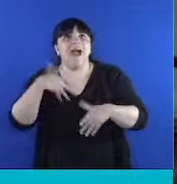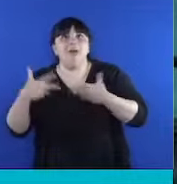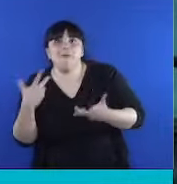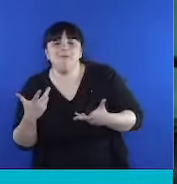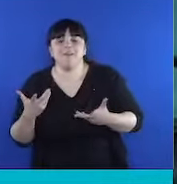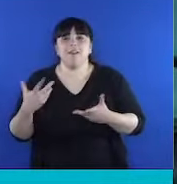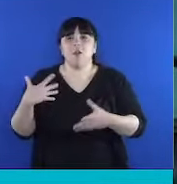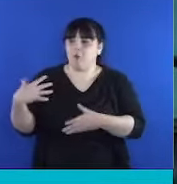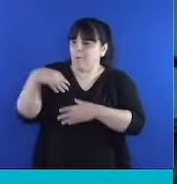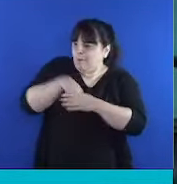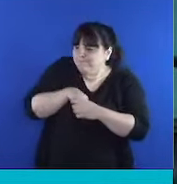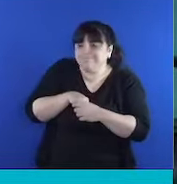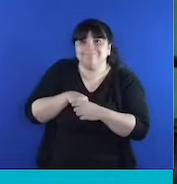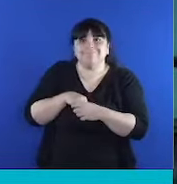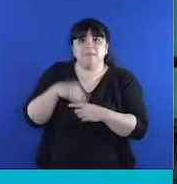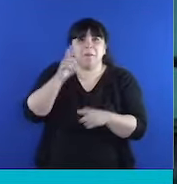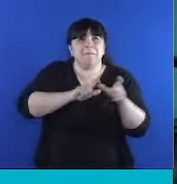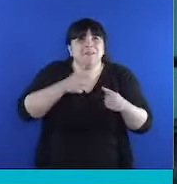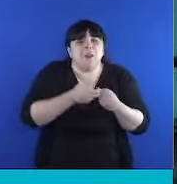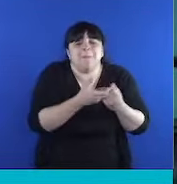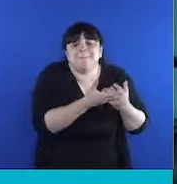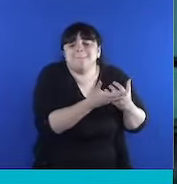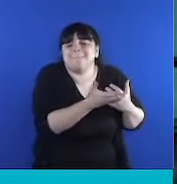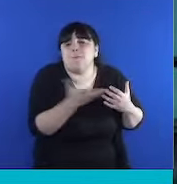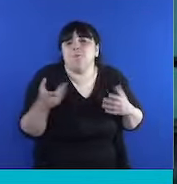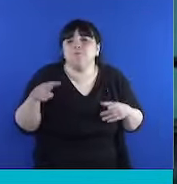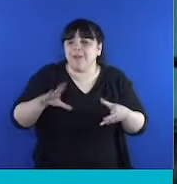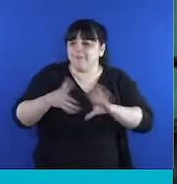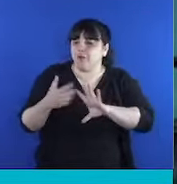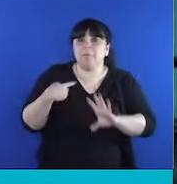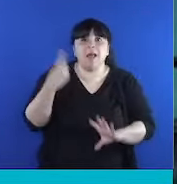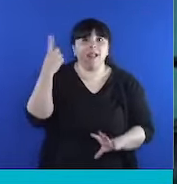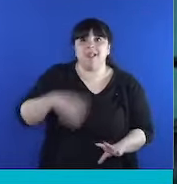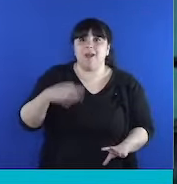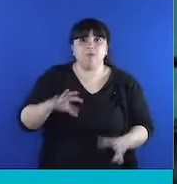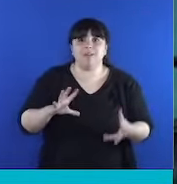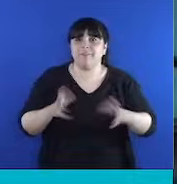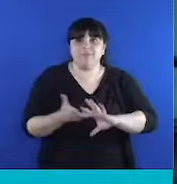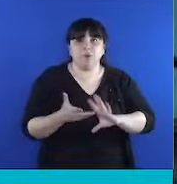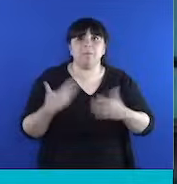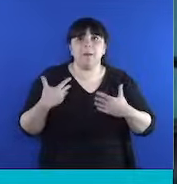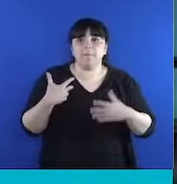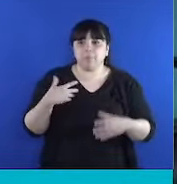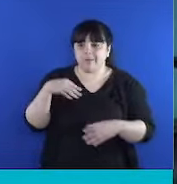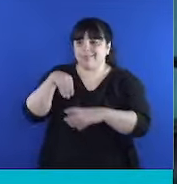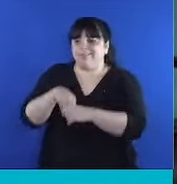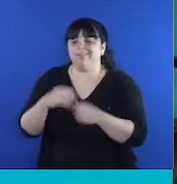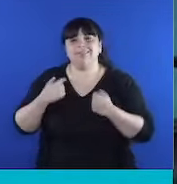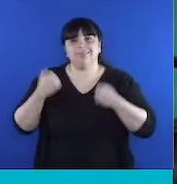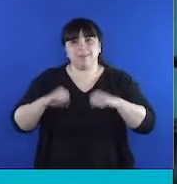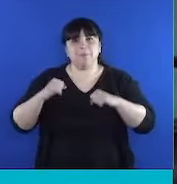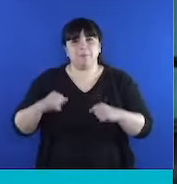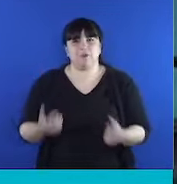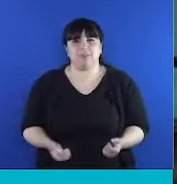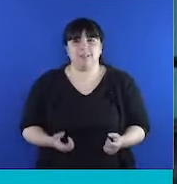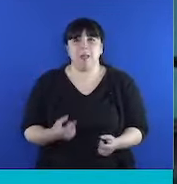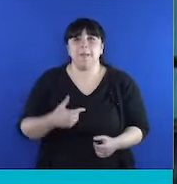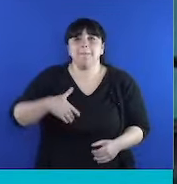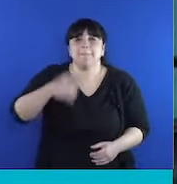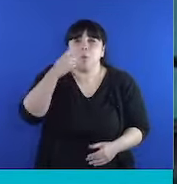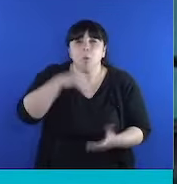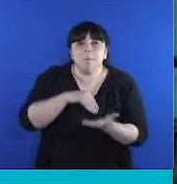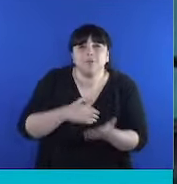la inclusión de muchas personas que es la única manera que tienen de encontrarse en una actividad deportiva. Vuelvo a decir que más de 1 millón de